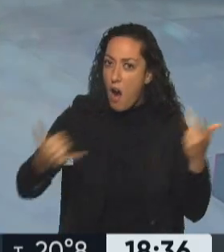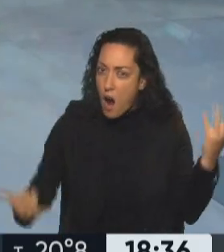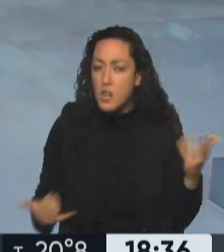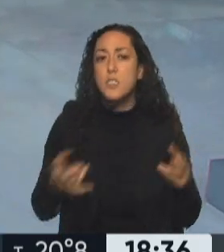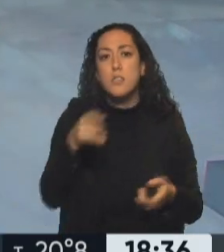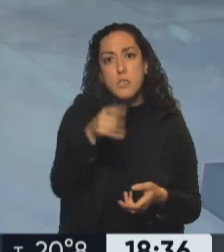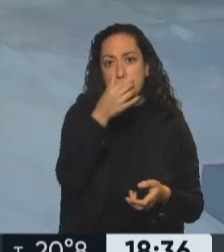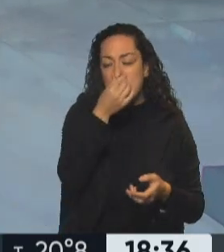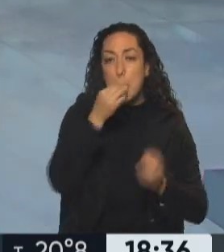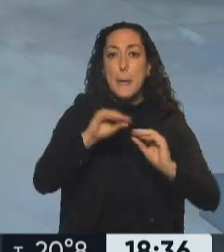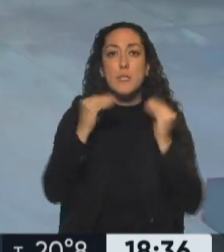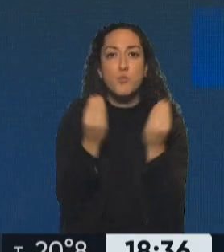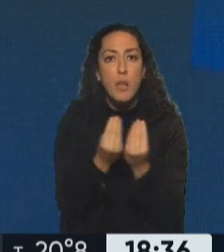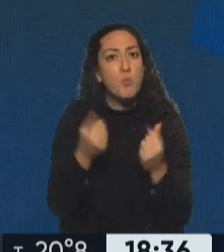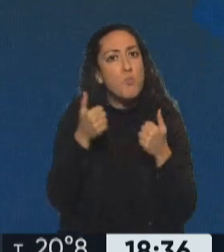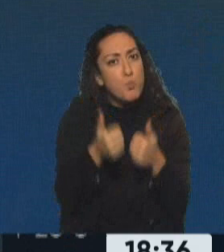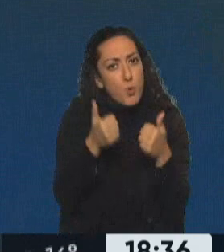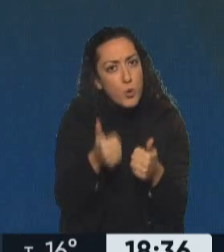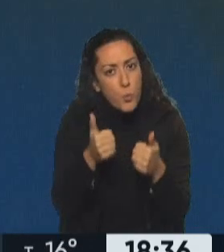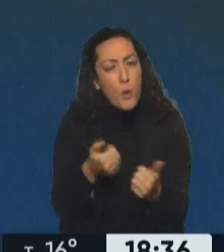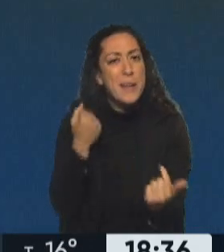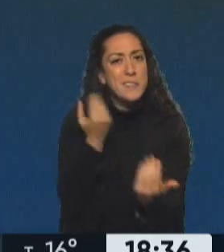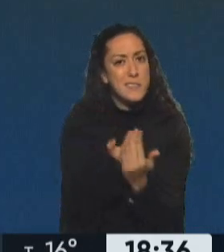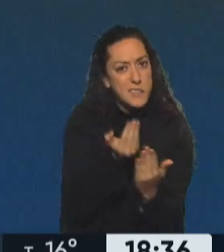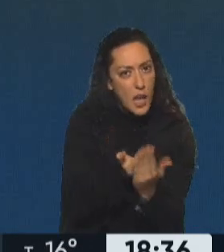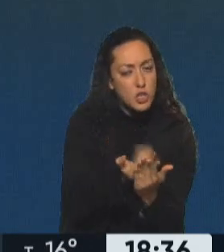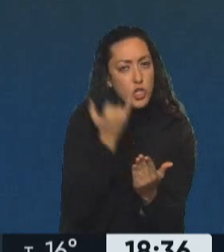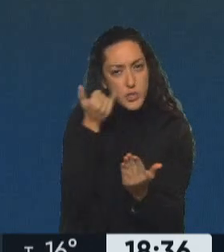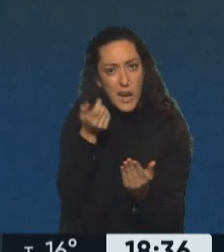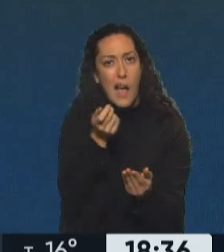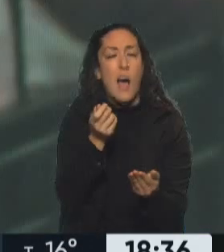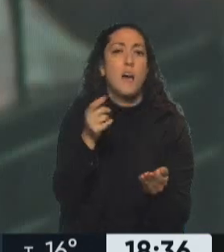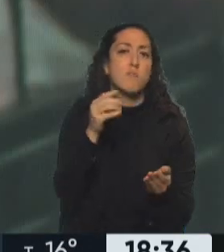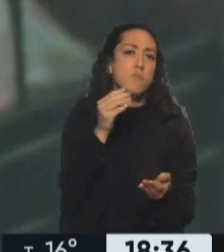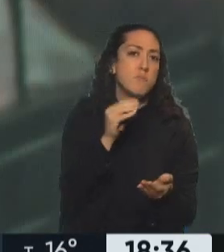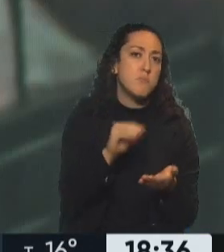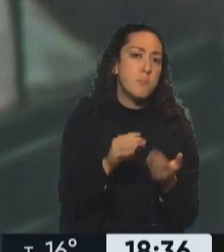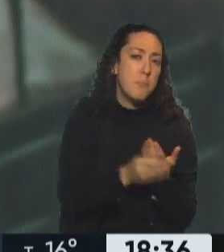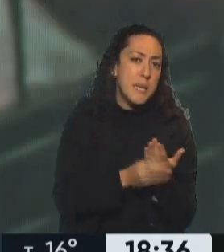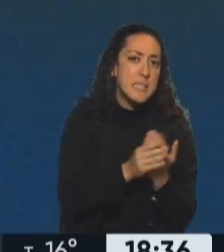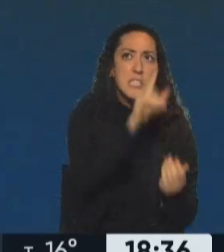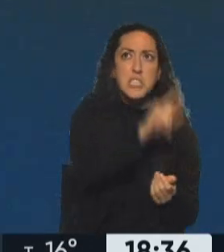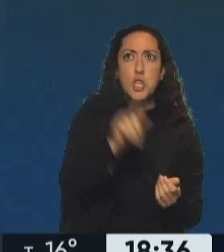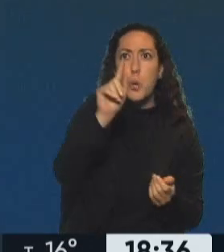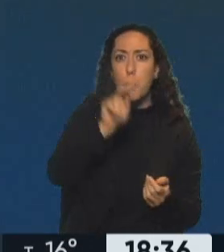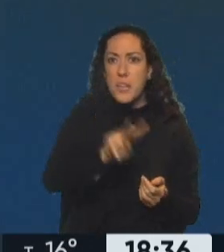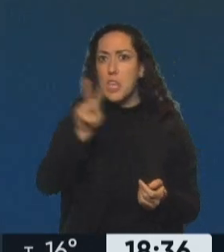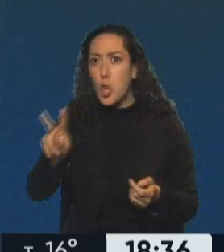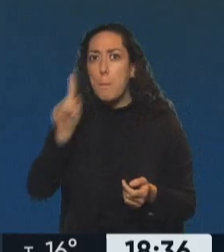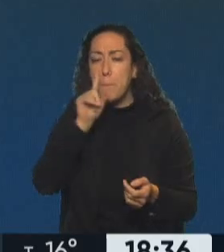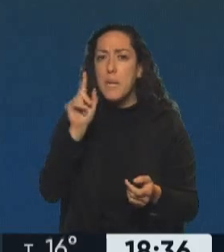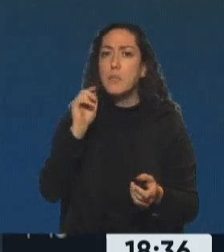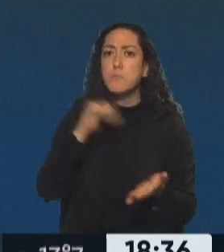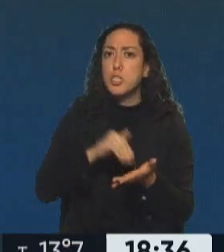un muy buen resultado en la primera licitación que tuvo que atravesar la ministra de Economía, más de 122 mil millones de pesos pudo